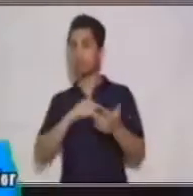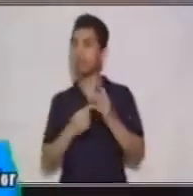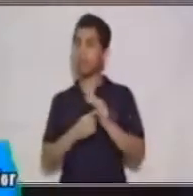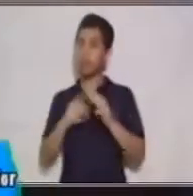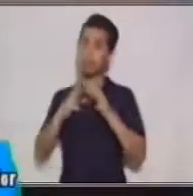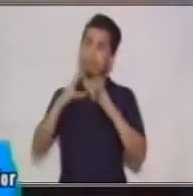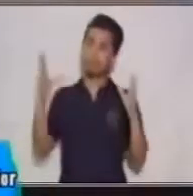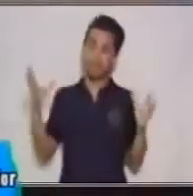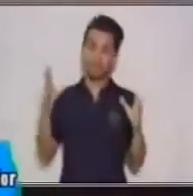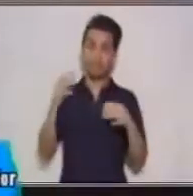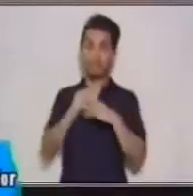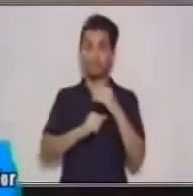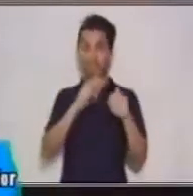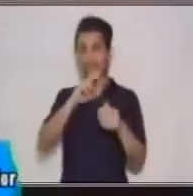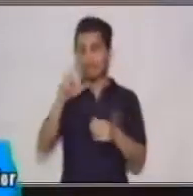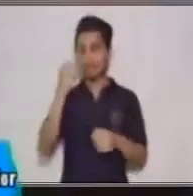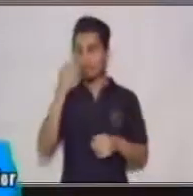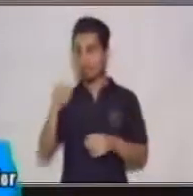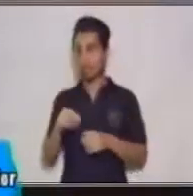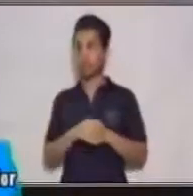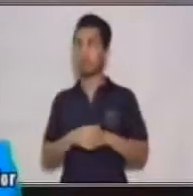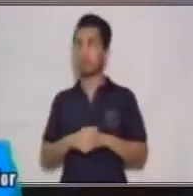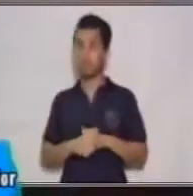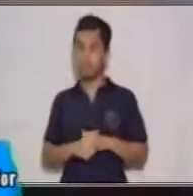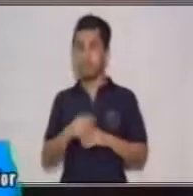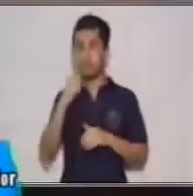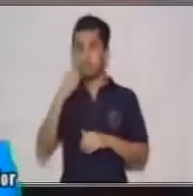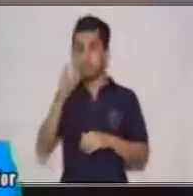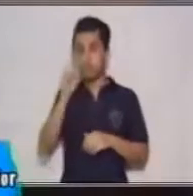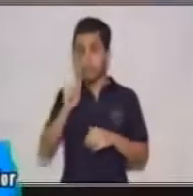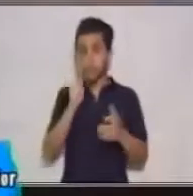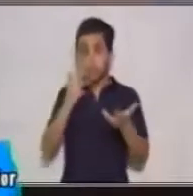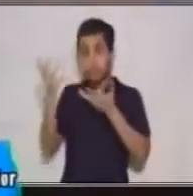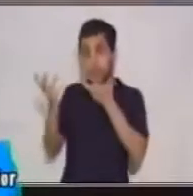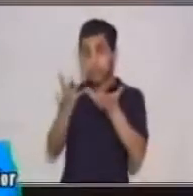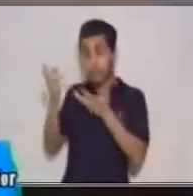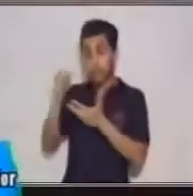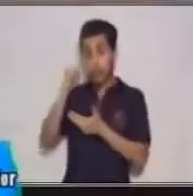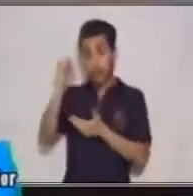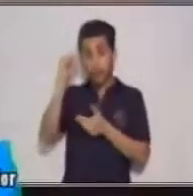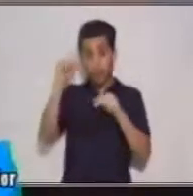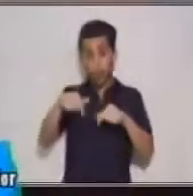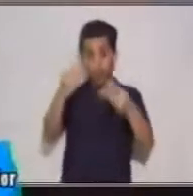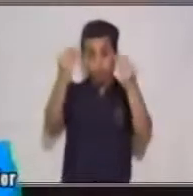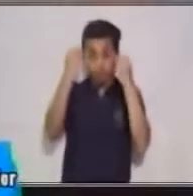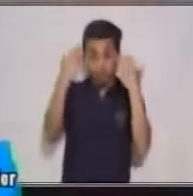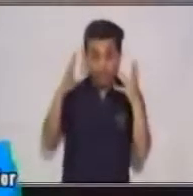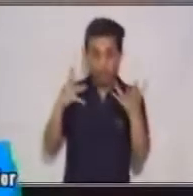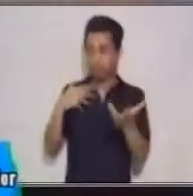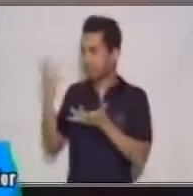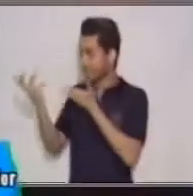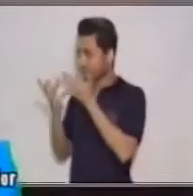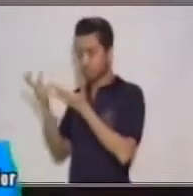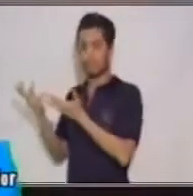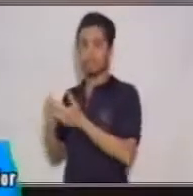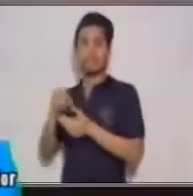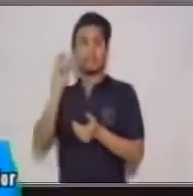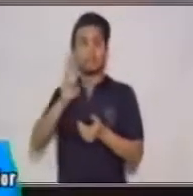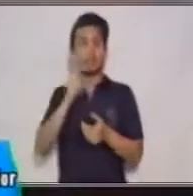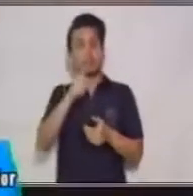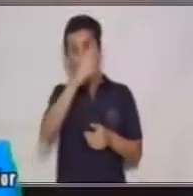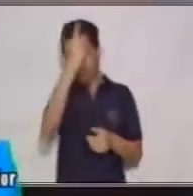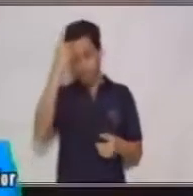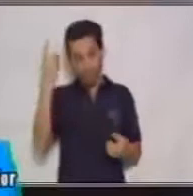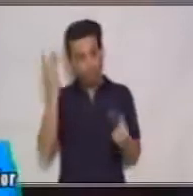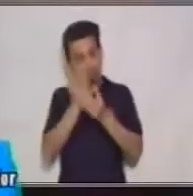fracción. Muy bien, comparte con un adulto lo aprendido. Ten presente guardar tus trabajos y ejercicios